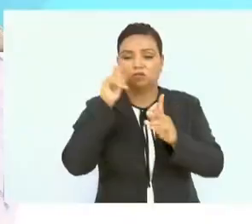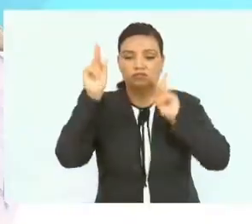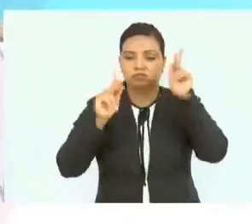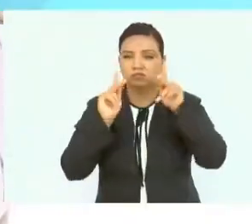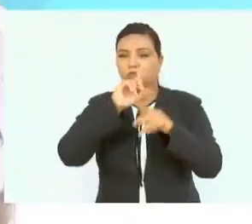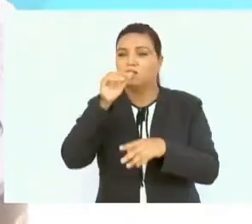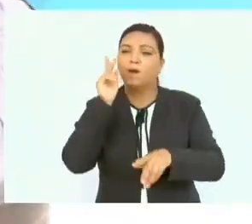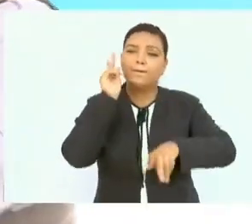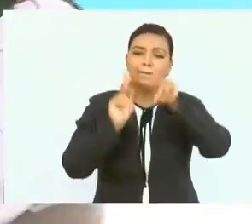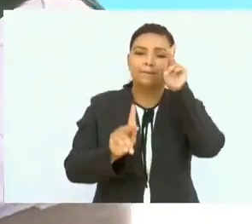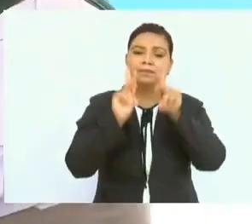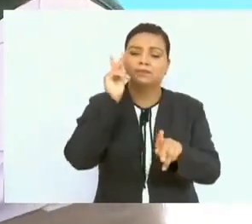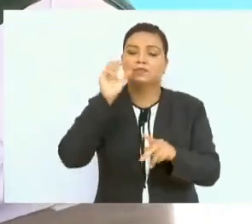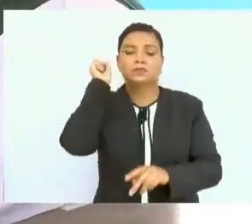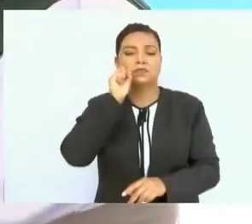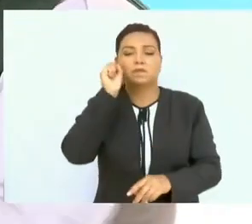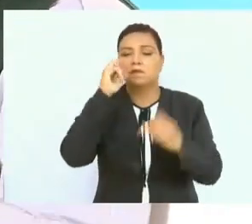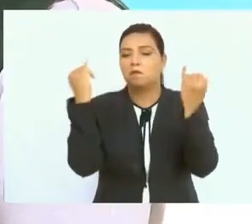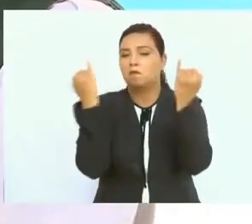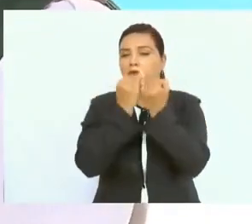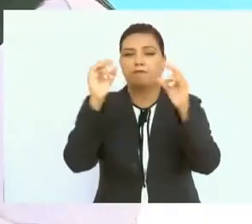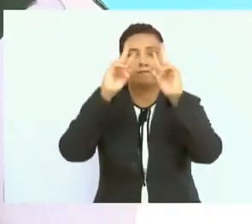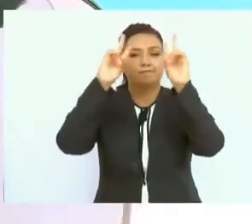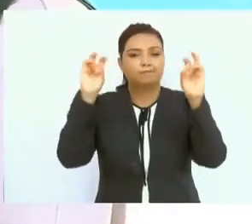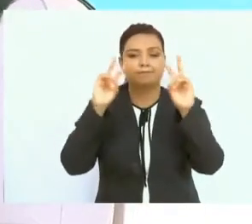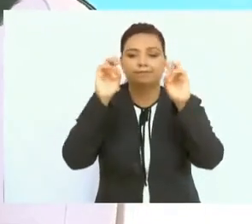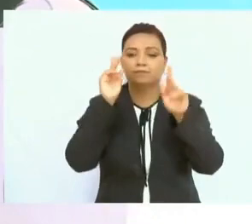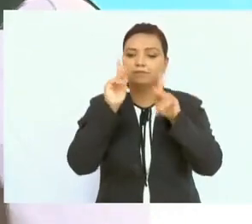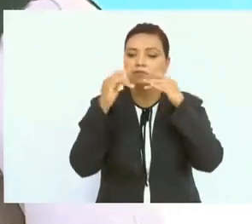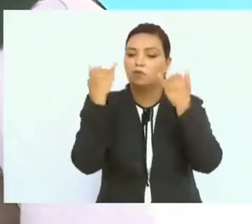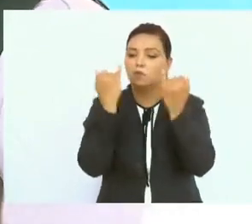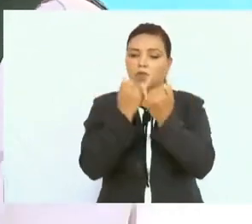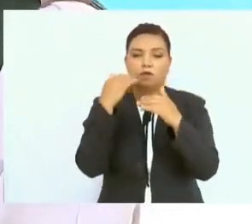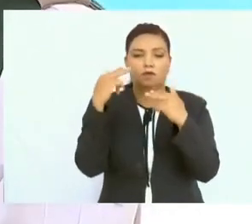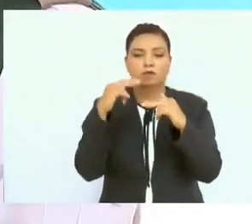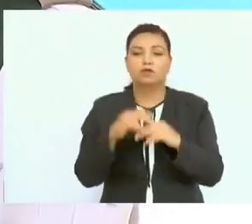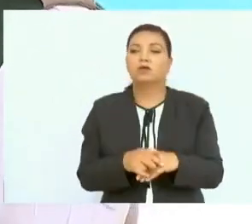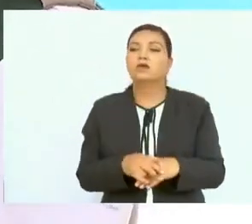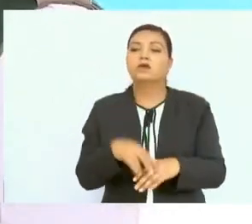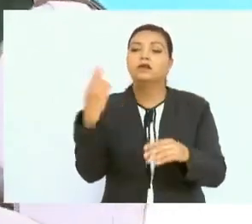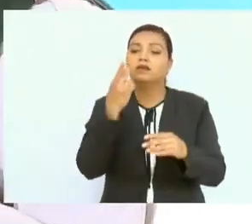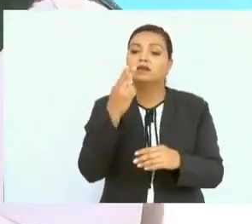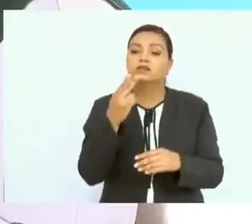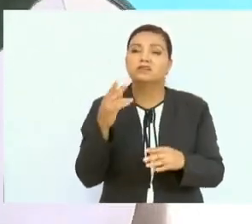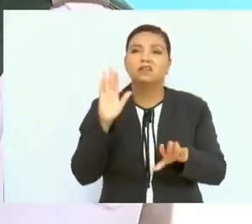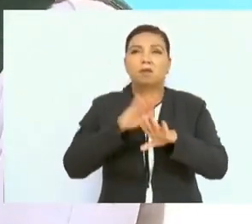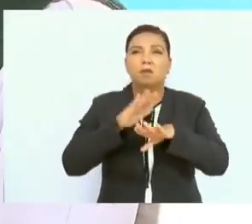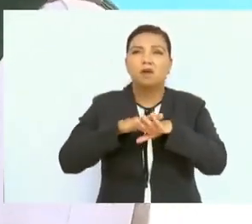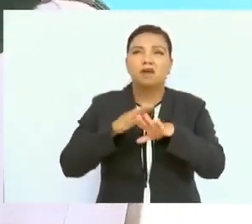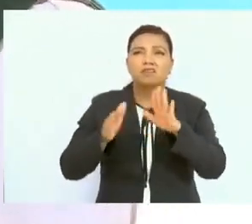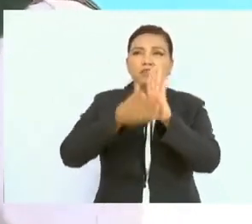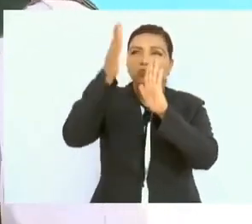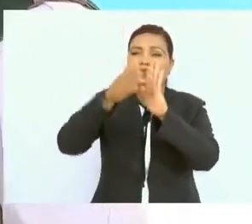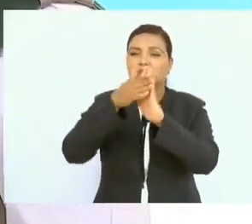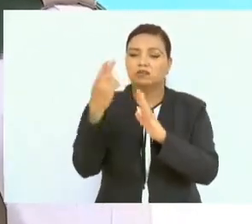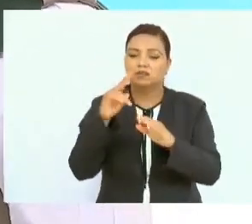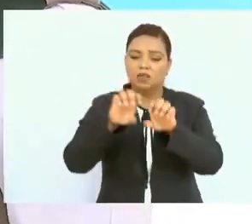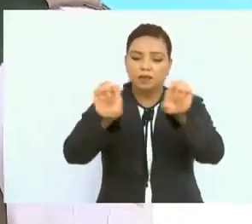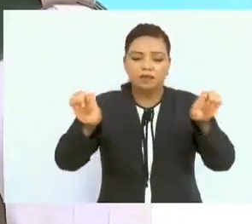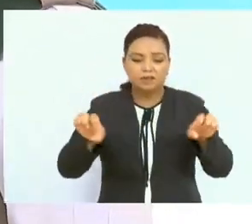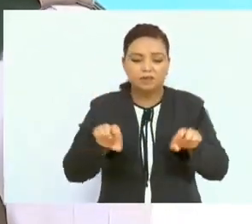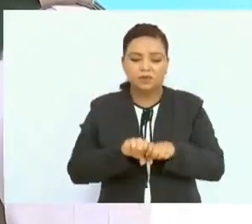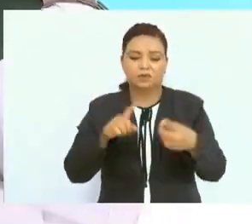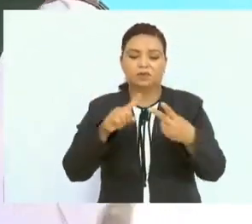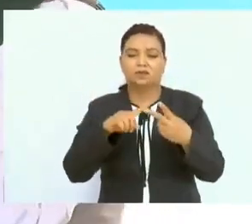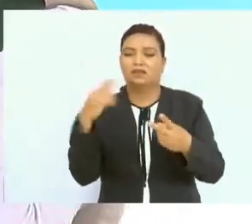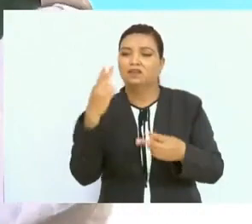las conversaciones siempre giraban alrededor de lo mismo: necesidad de infraestructura, necesidad de equipamiento, necesidad de más personal y,